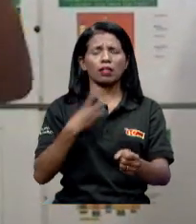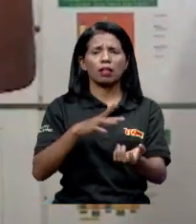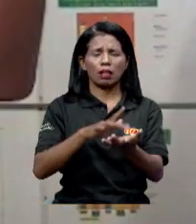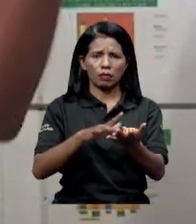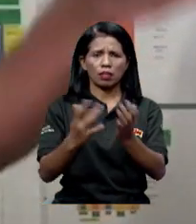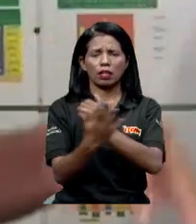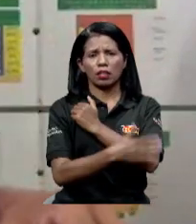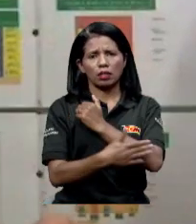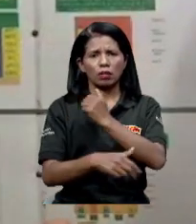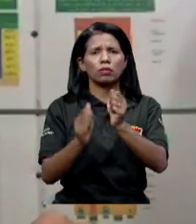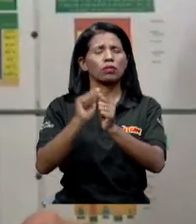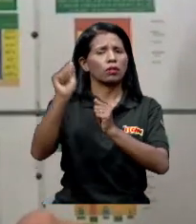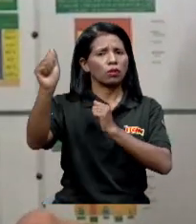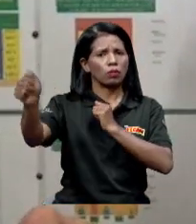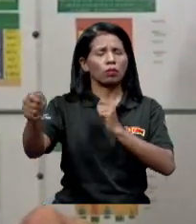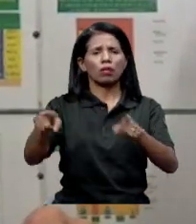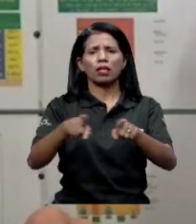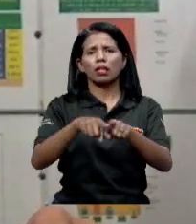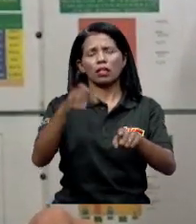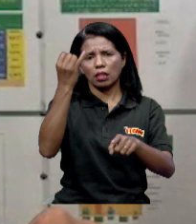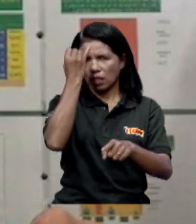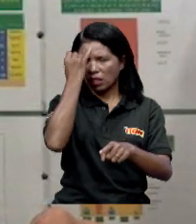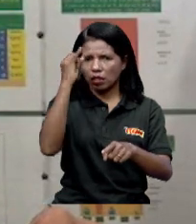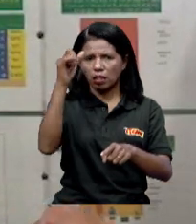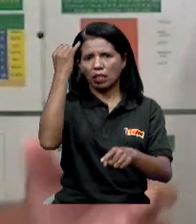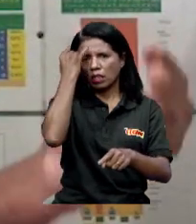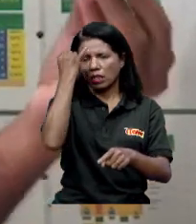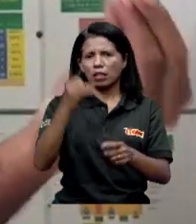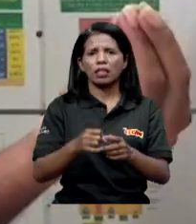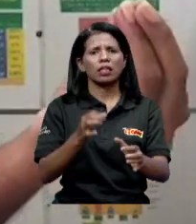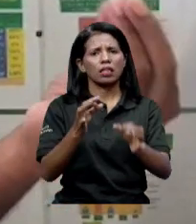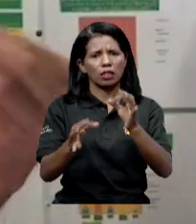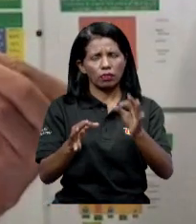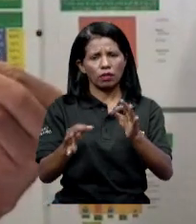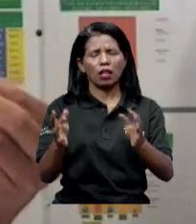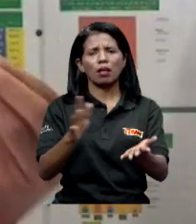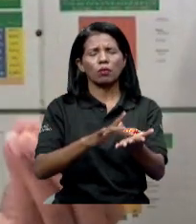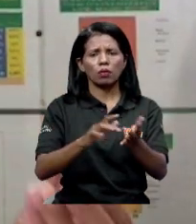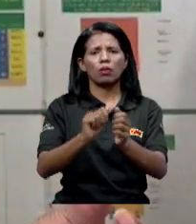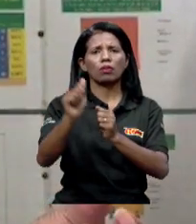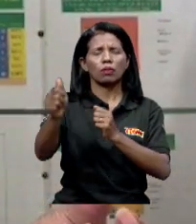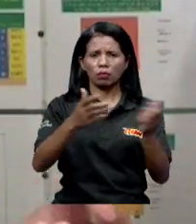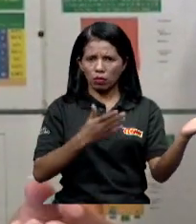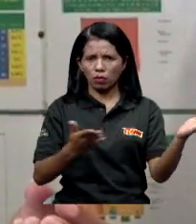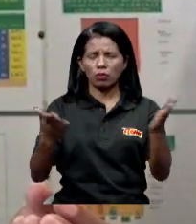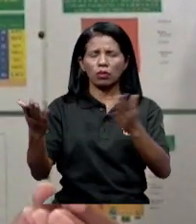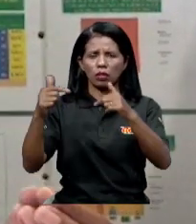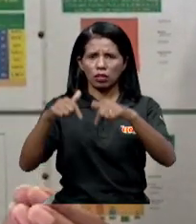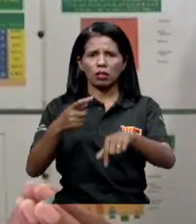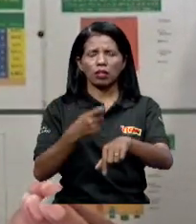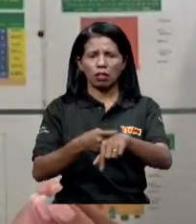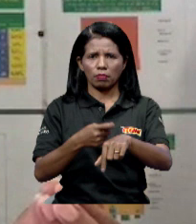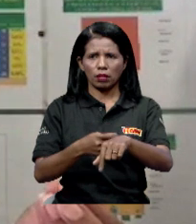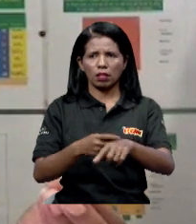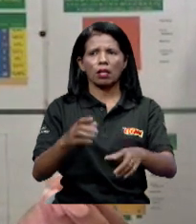nasa un sirve de doble tesis para India sirve va. Si Aimoruk sirve hola doble ni mai mos lori tempo. Ni to hene Aimoruk sirve